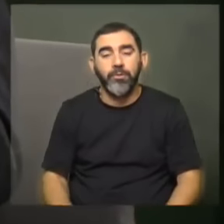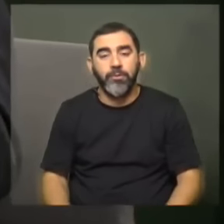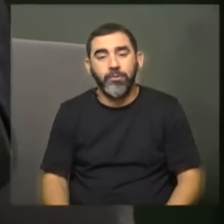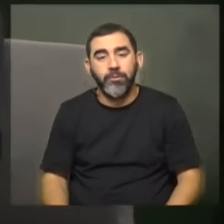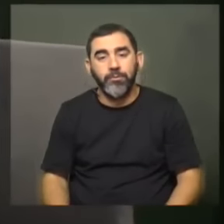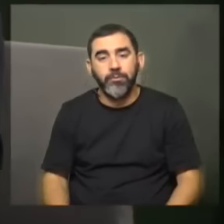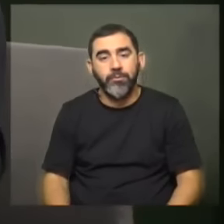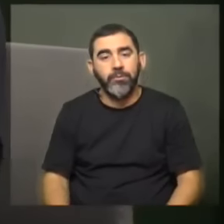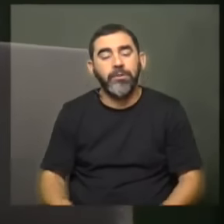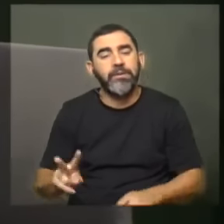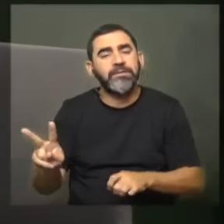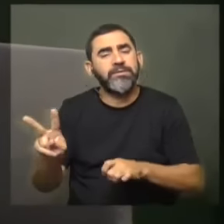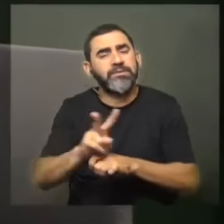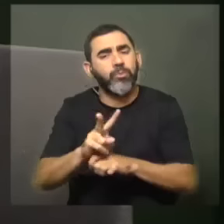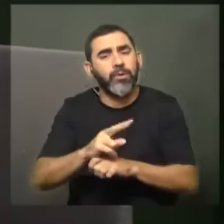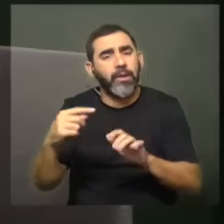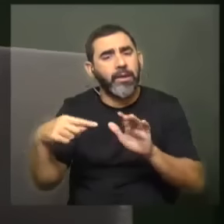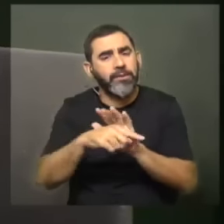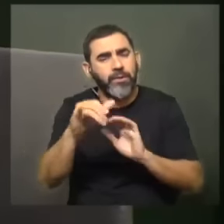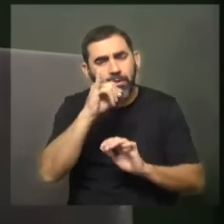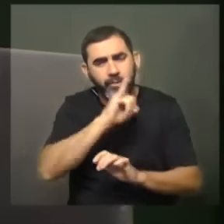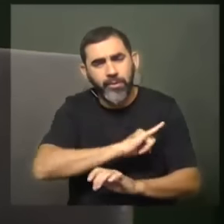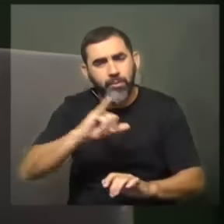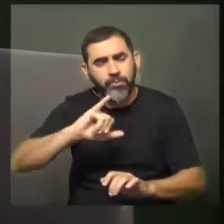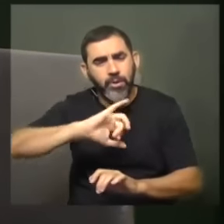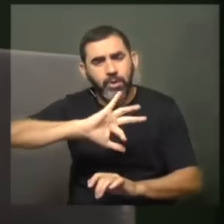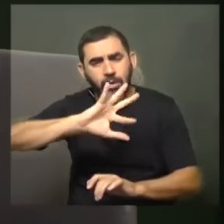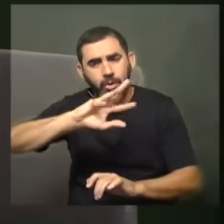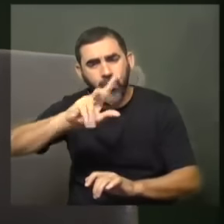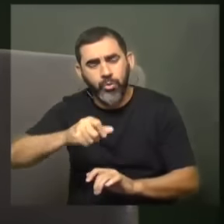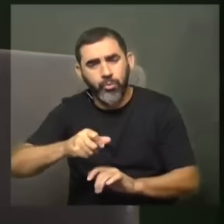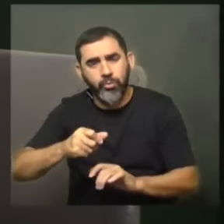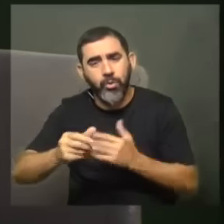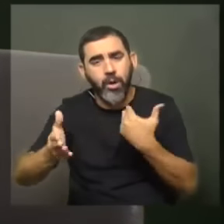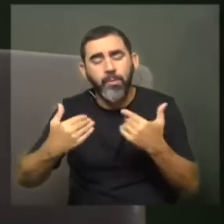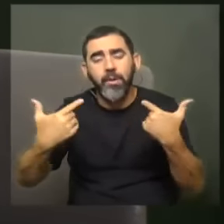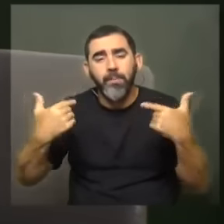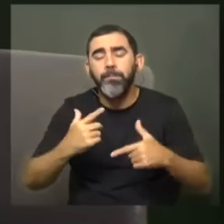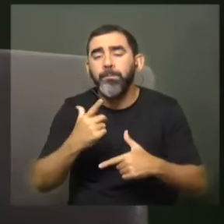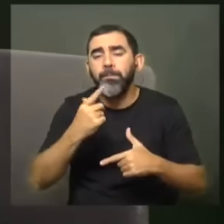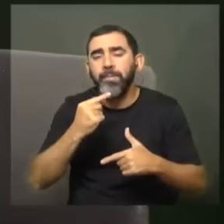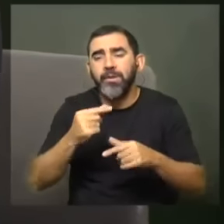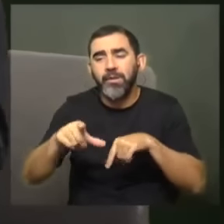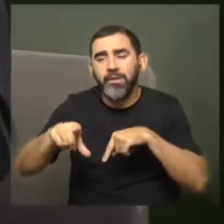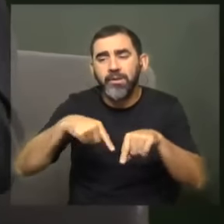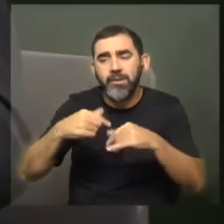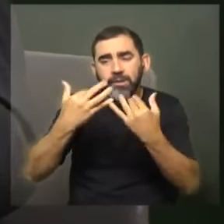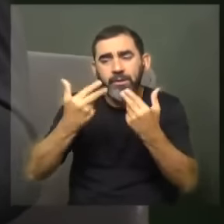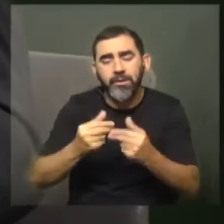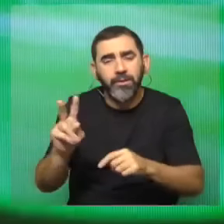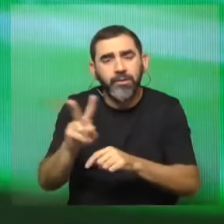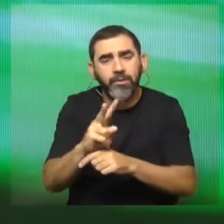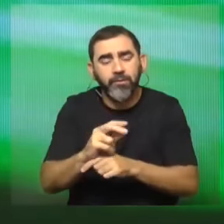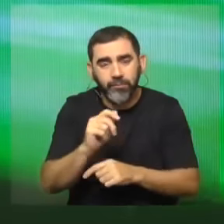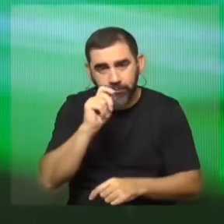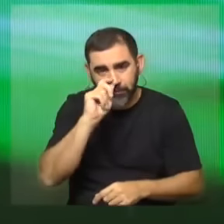ministro qué pasa con la seguridad por ejemplo en el este se han denunciado algunos robos se ha hablado con el Ministerio del interior para para reforzar la seguridad Sí